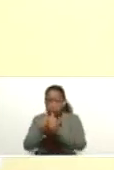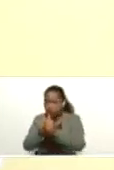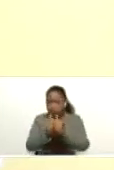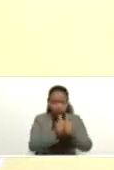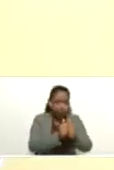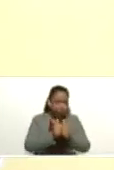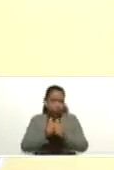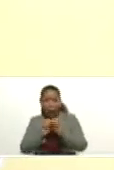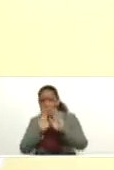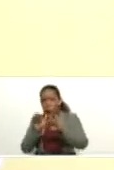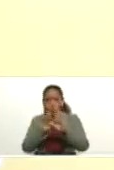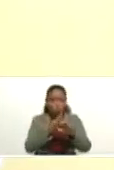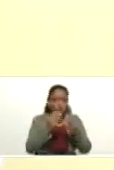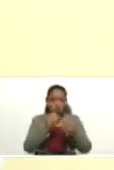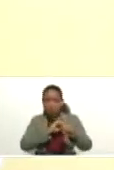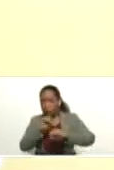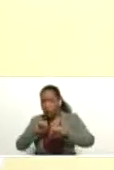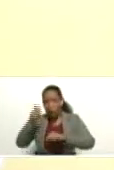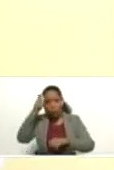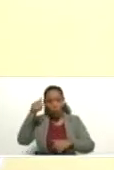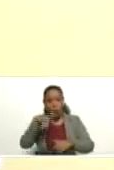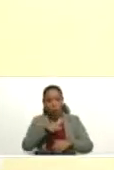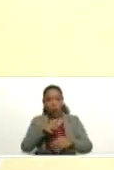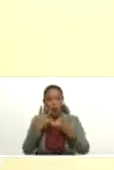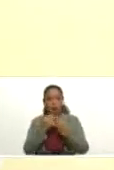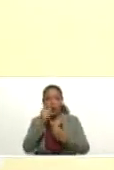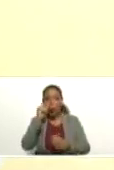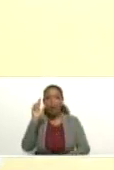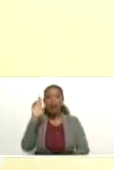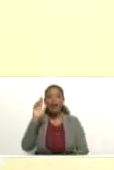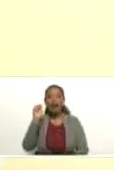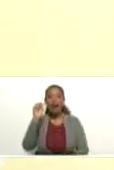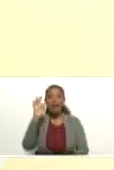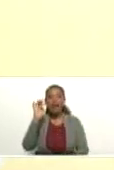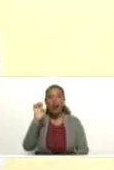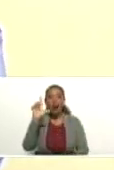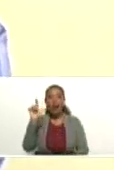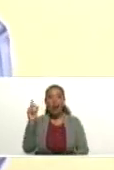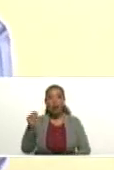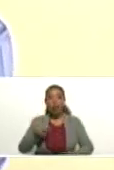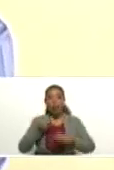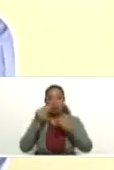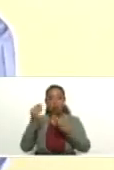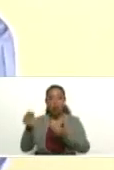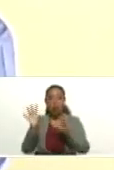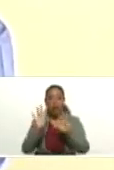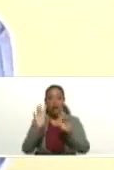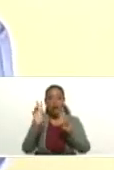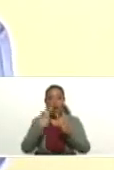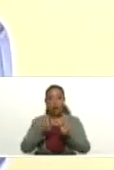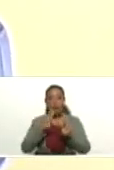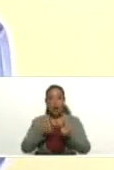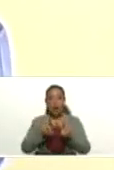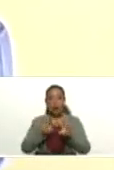pueblo. Compañero Rafael Paredes, para que proceda a entregar viviendas unifamiliares,